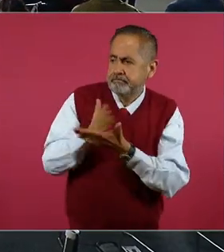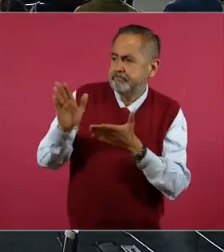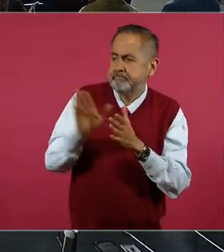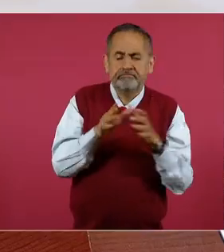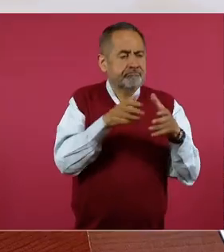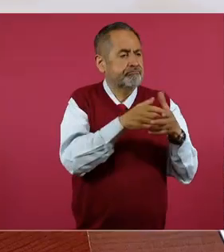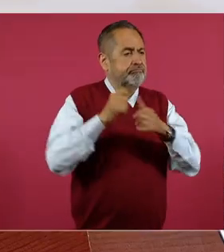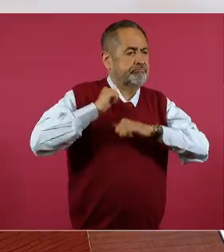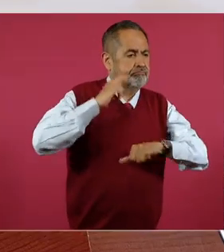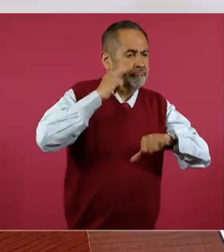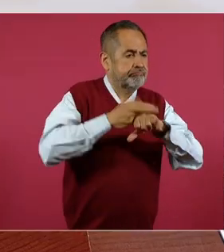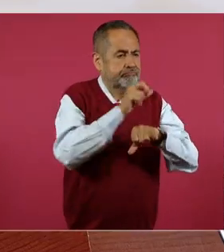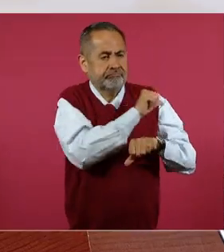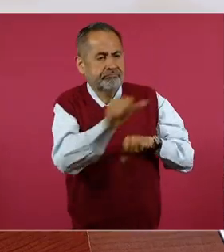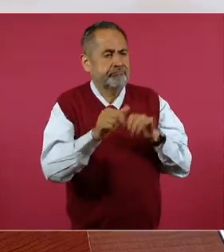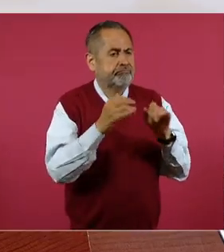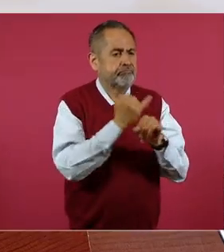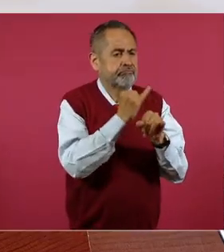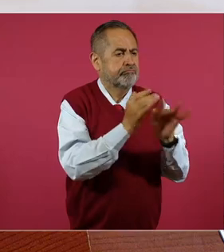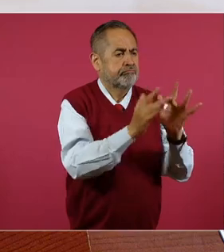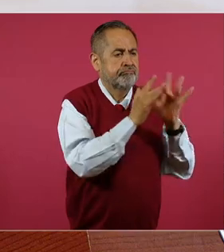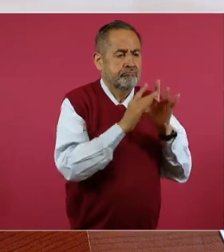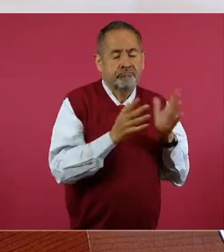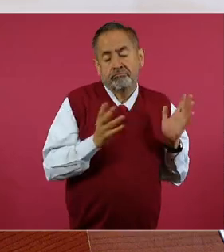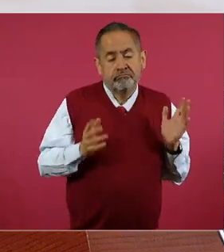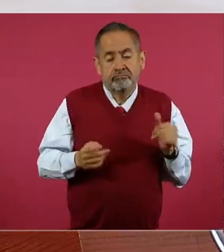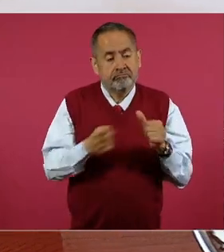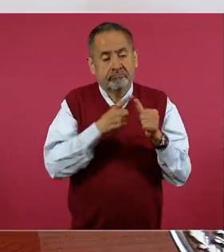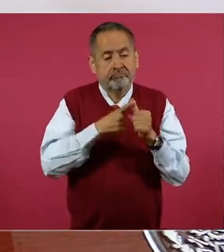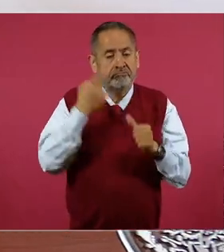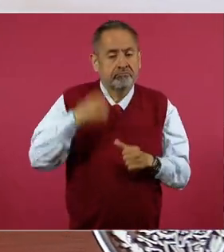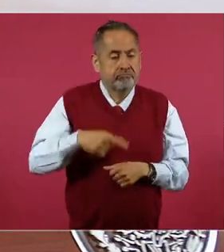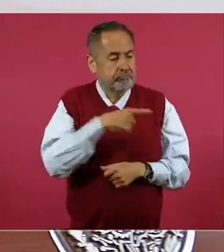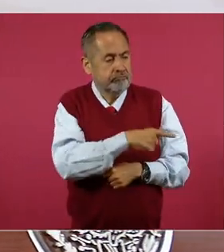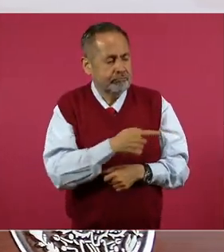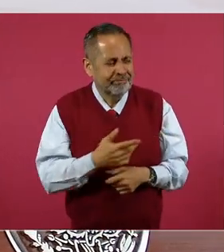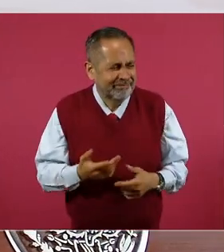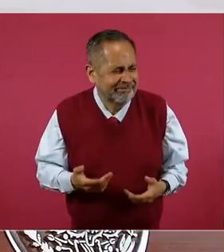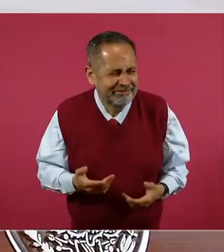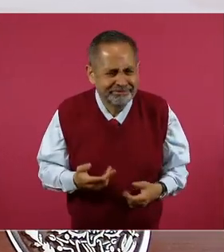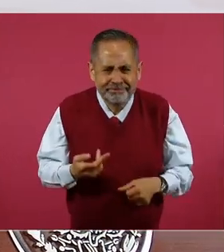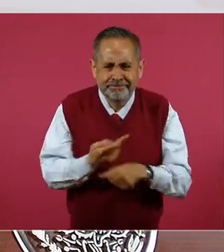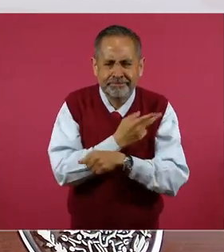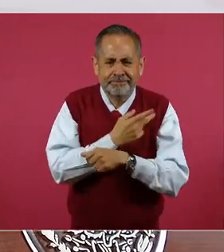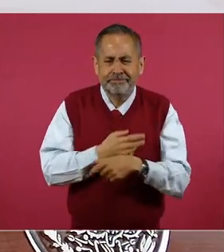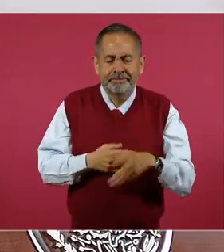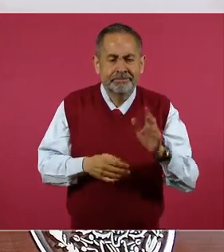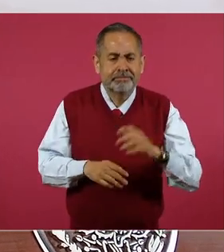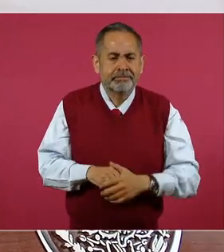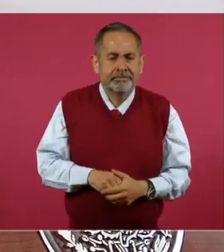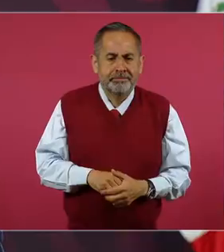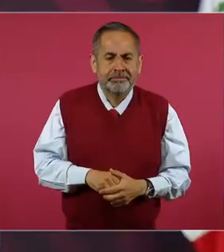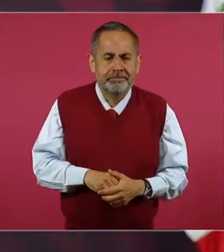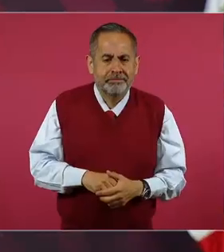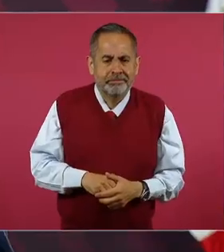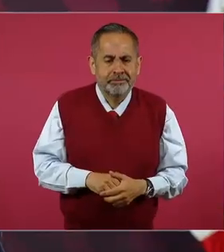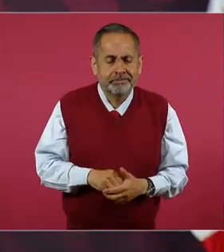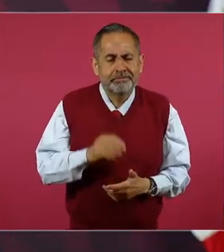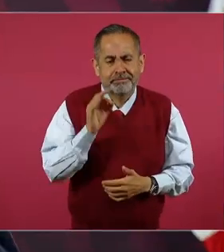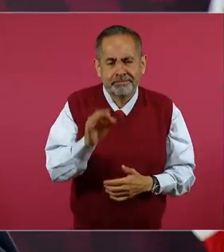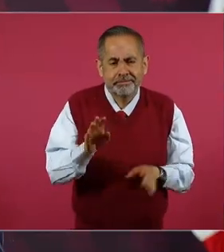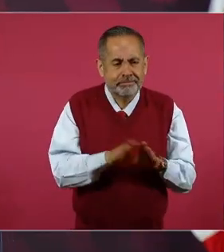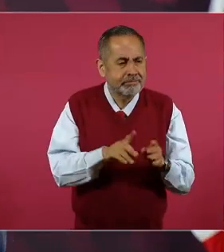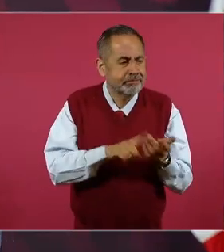independiente. ¿Qué pasó? Pues que, como fue concebido